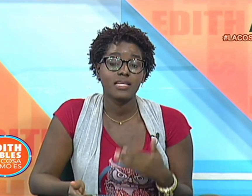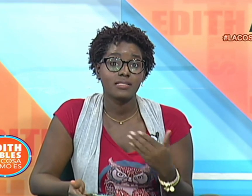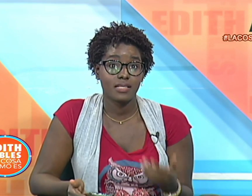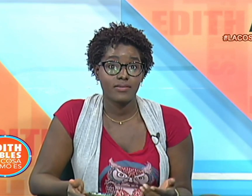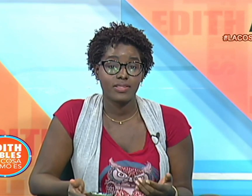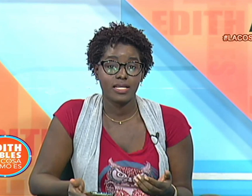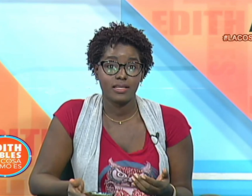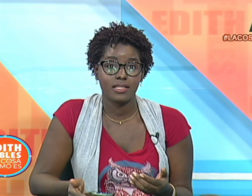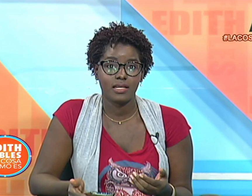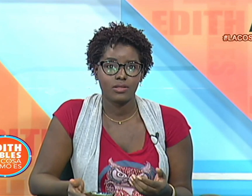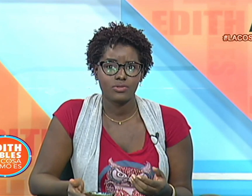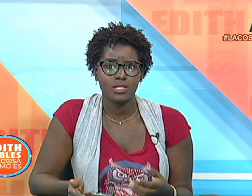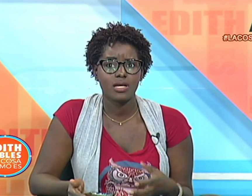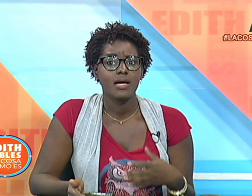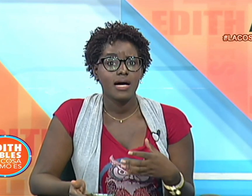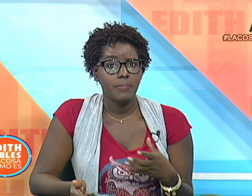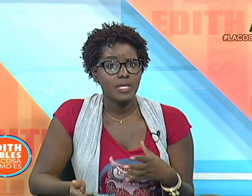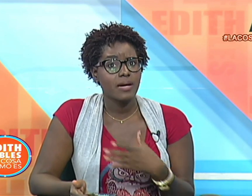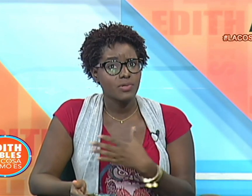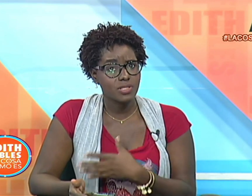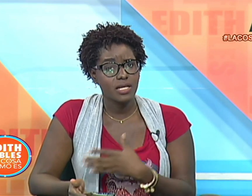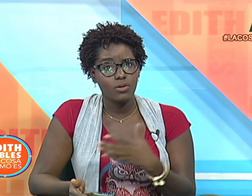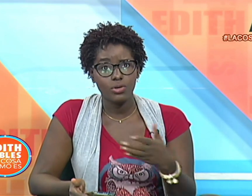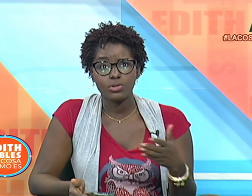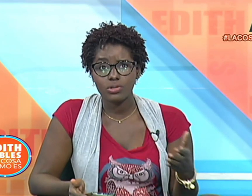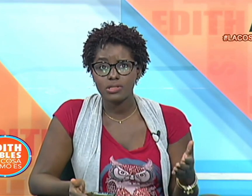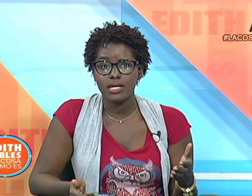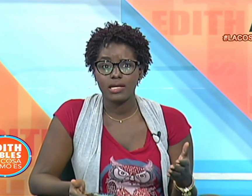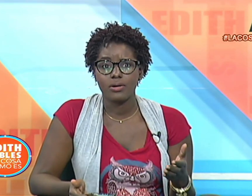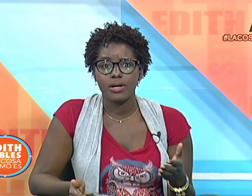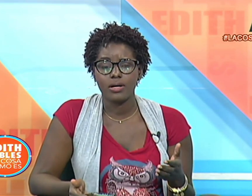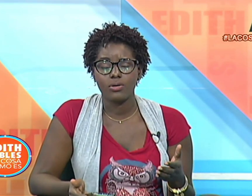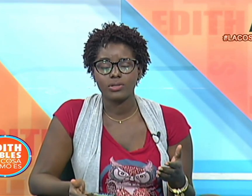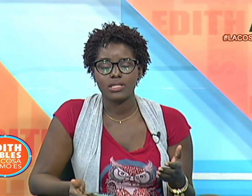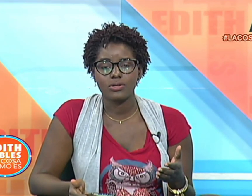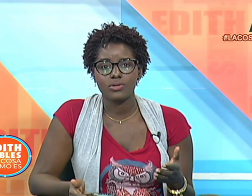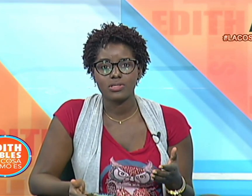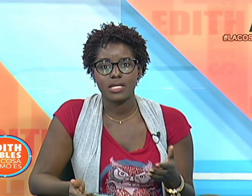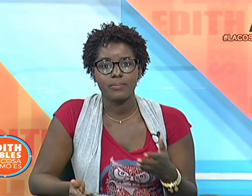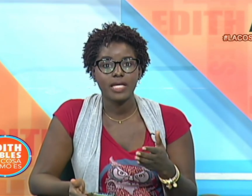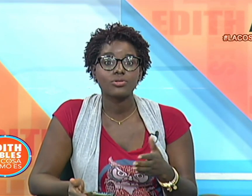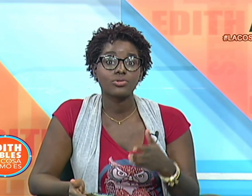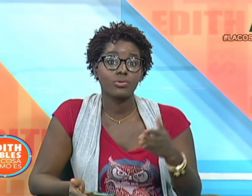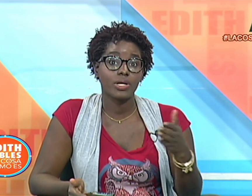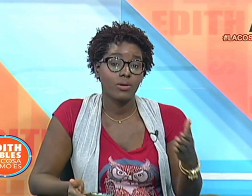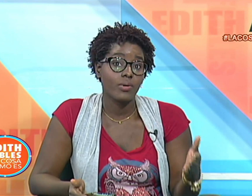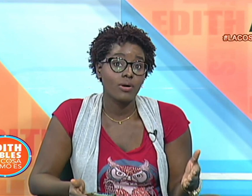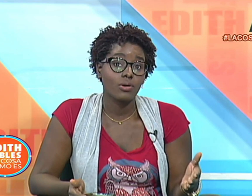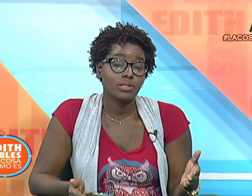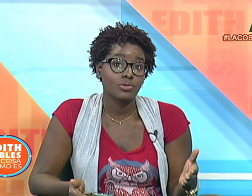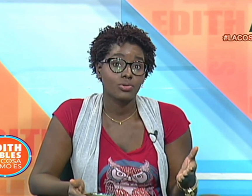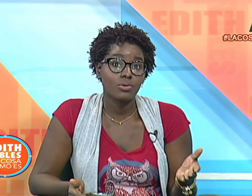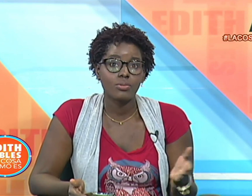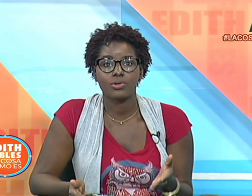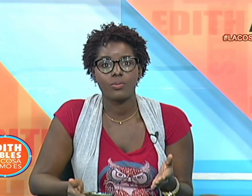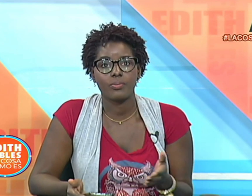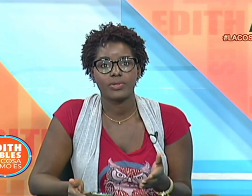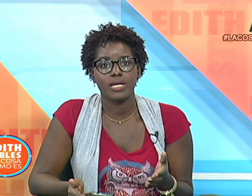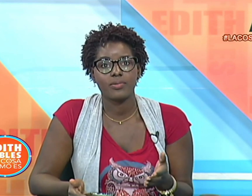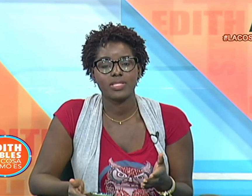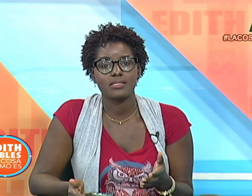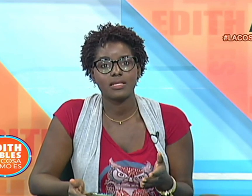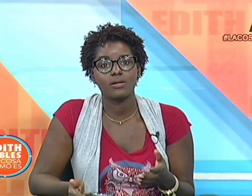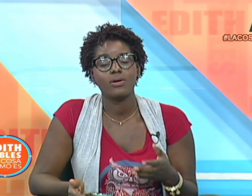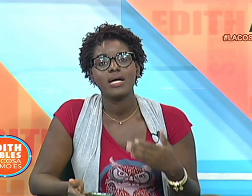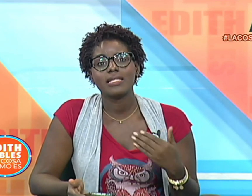se debían y se deben de reducir aspiramos que en otros en otros segmentos o en otros rubros como